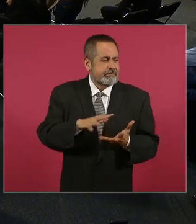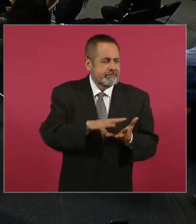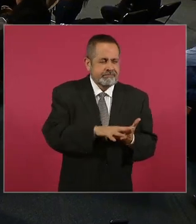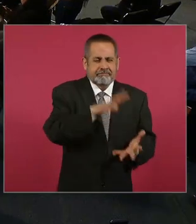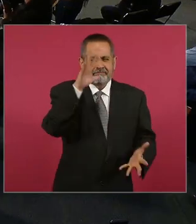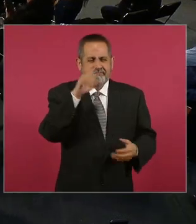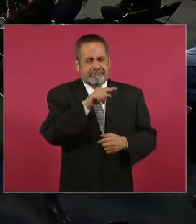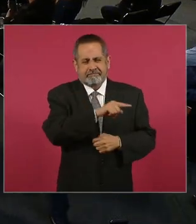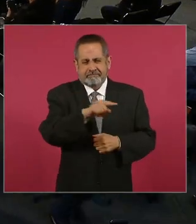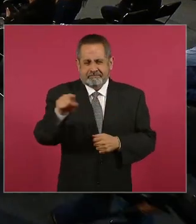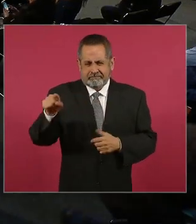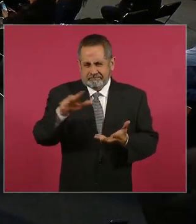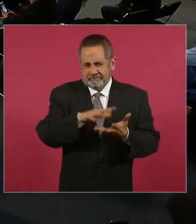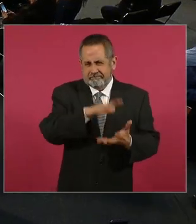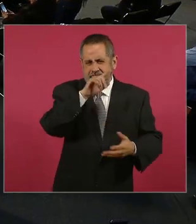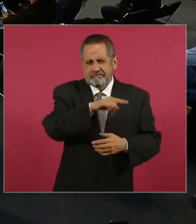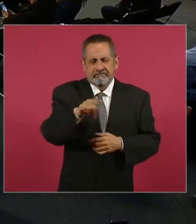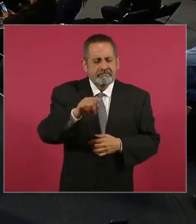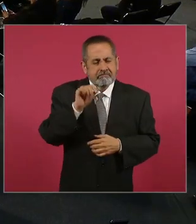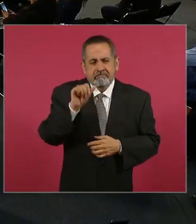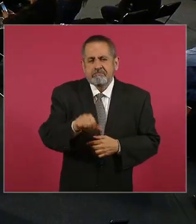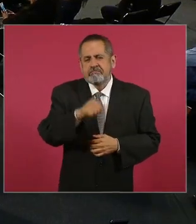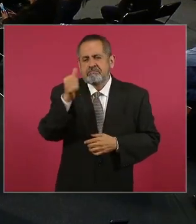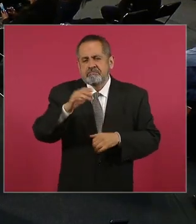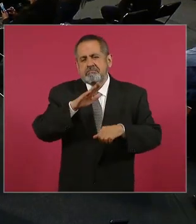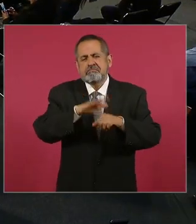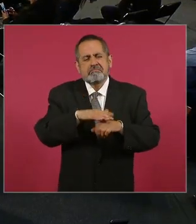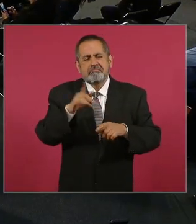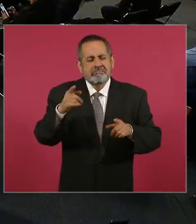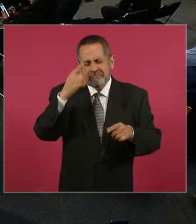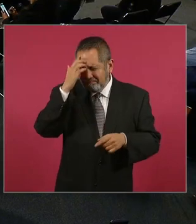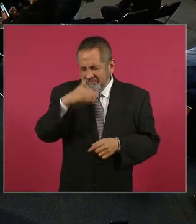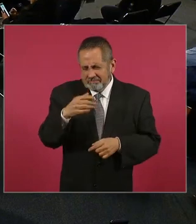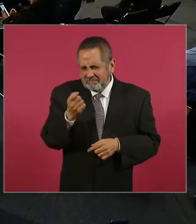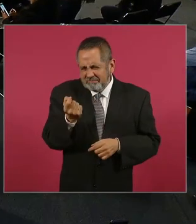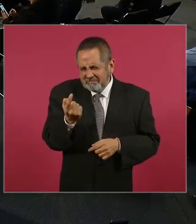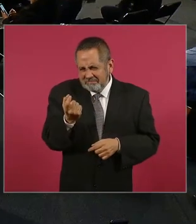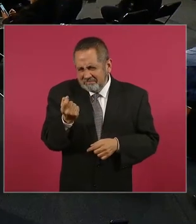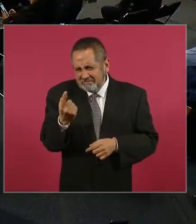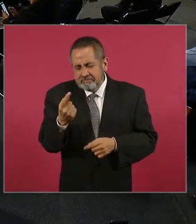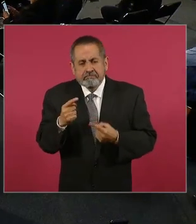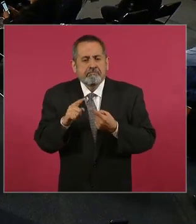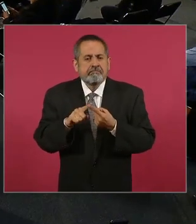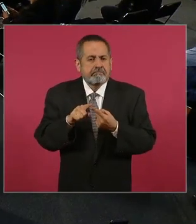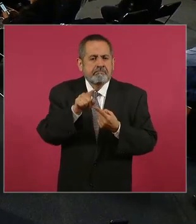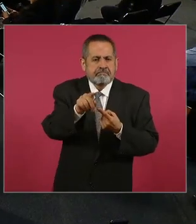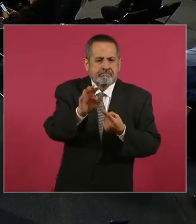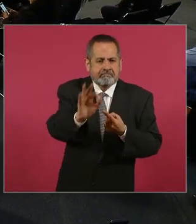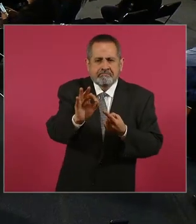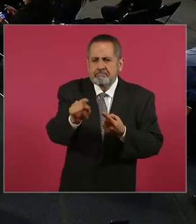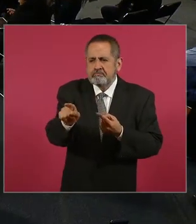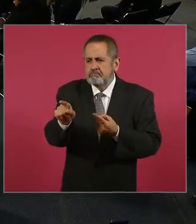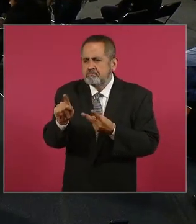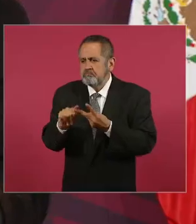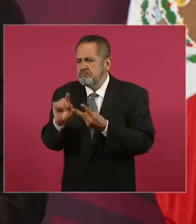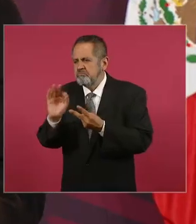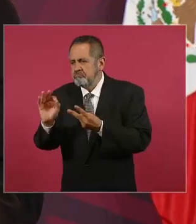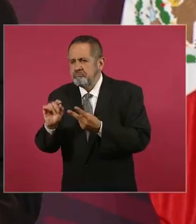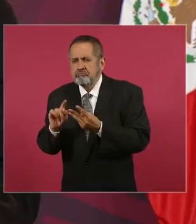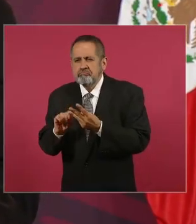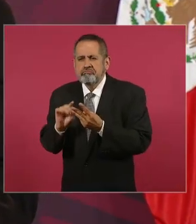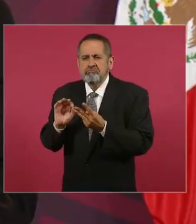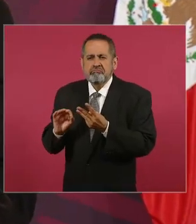ustedes, ¿sí? Y otros más, pero se cuentan con los dedos de las